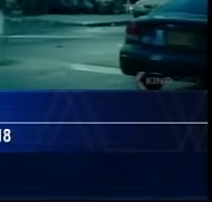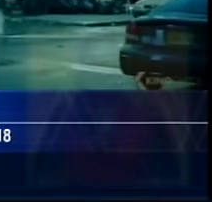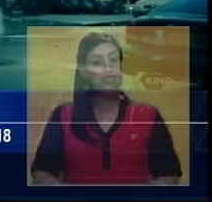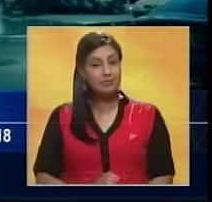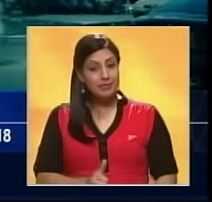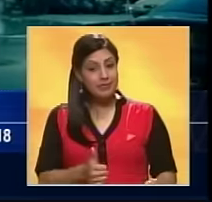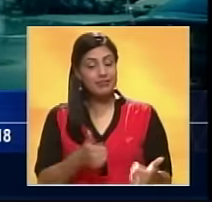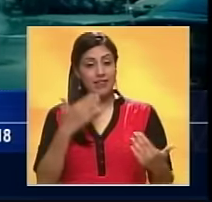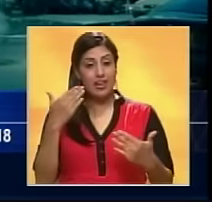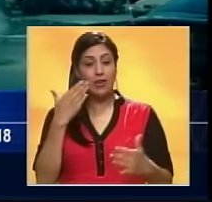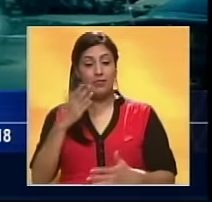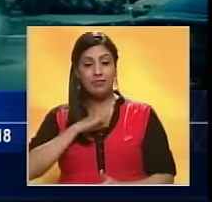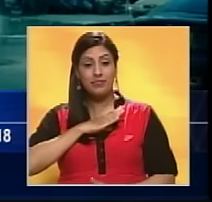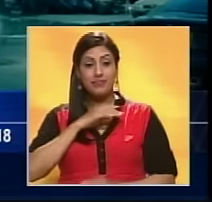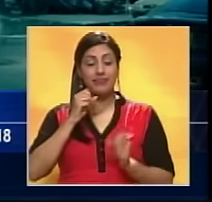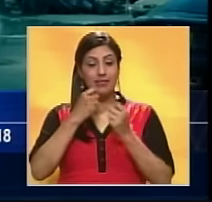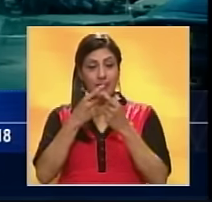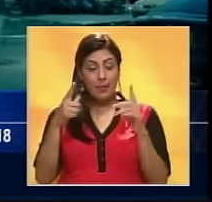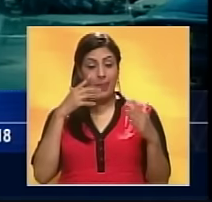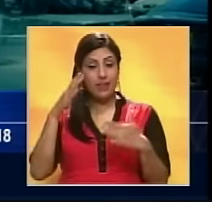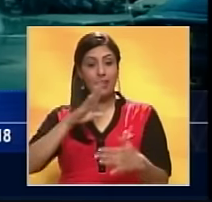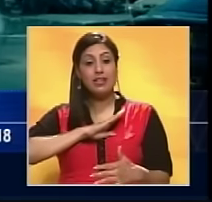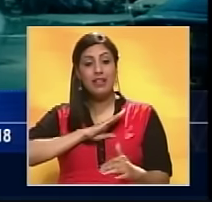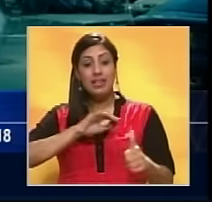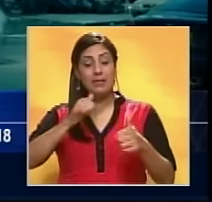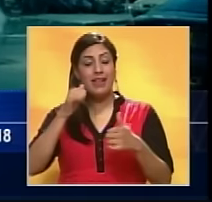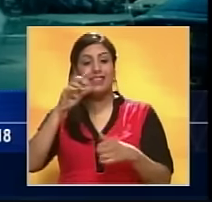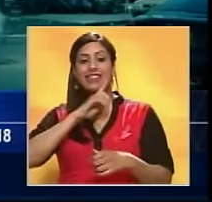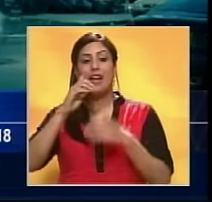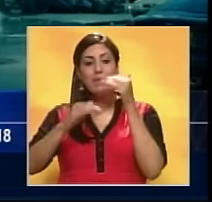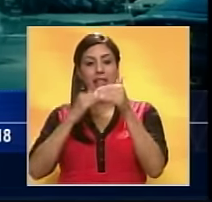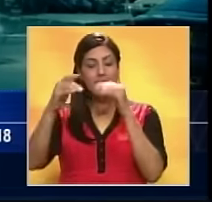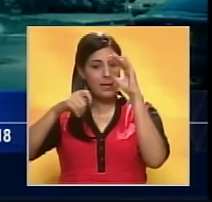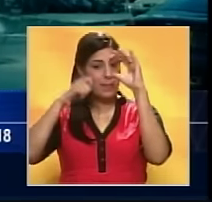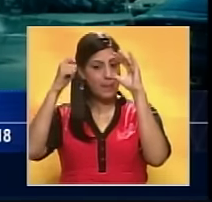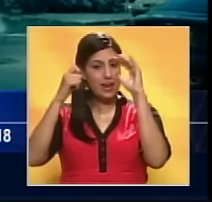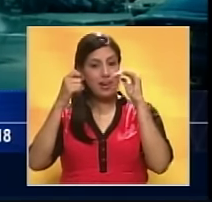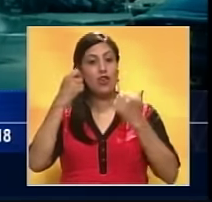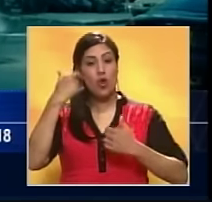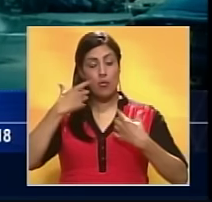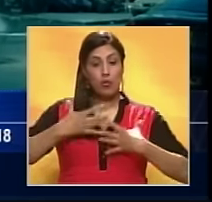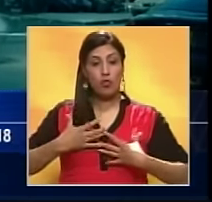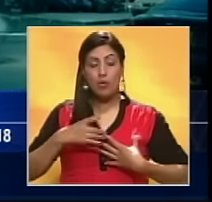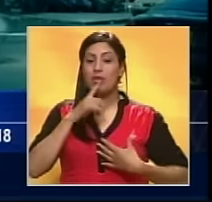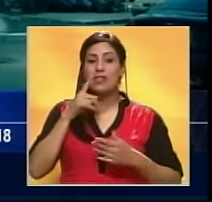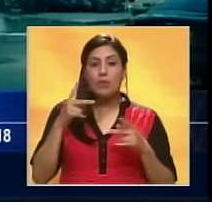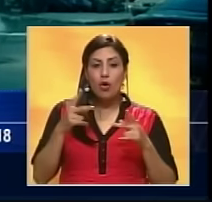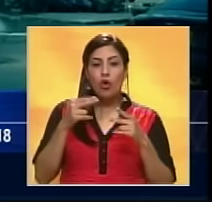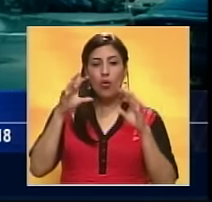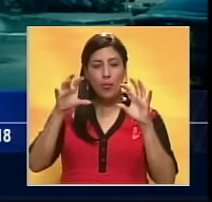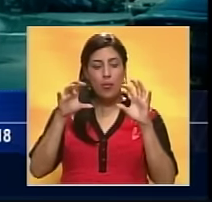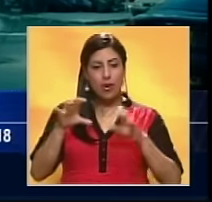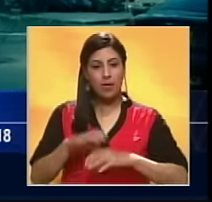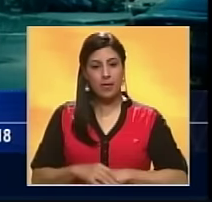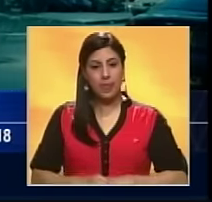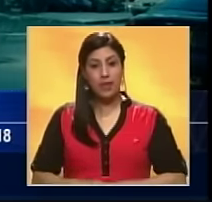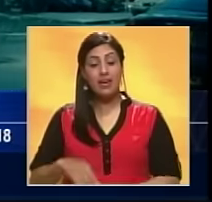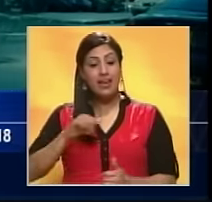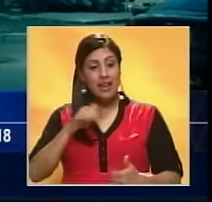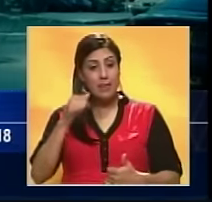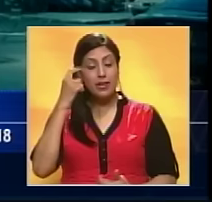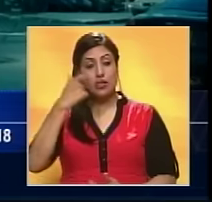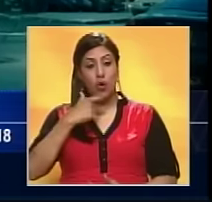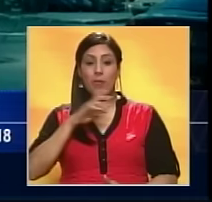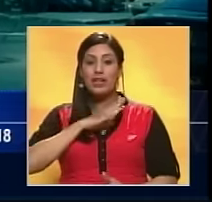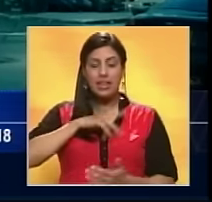Durante el estreno de Logan liberaron el primer teaser, que más allá de ser un adelanto de la película, el tráiler es un corto humorístico. Inicia con